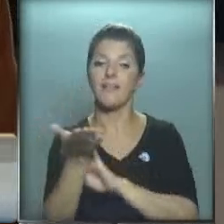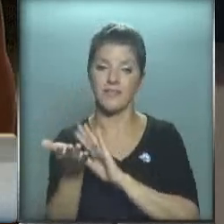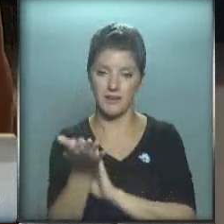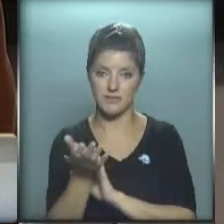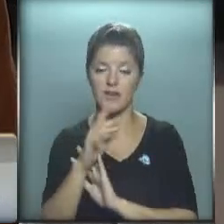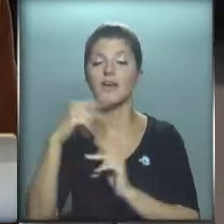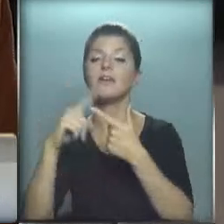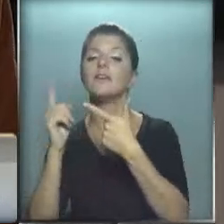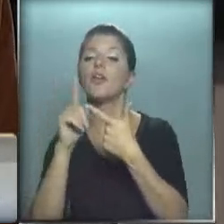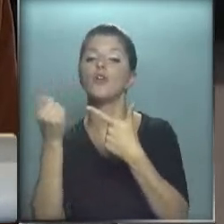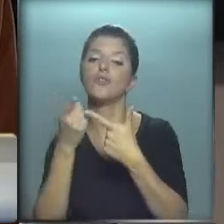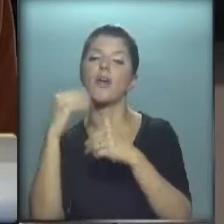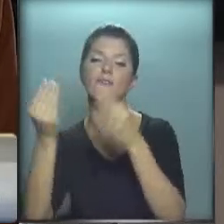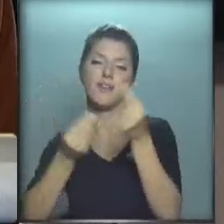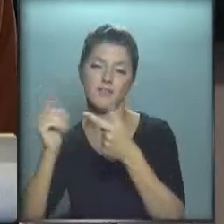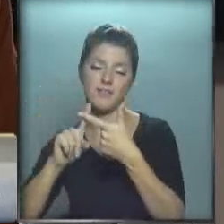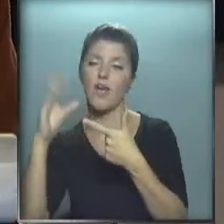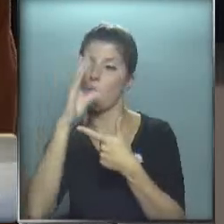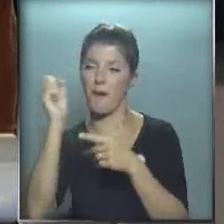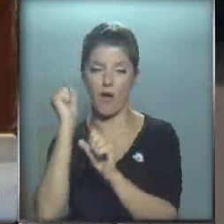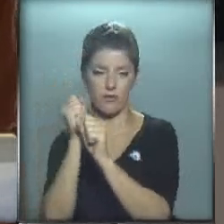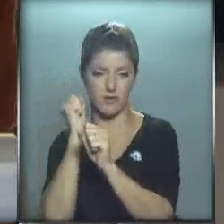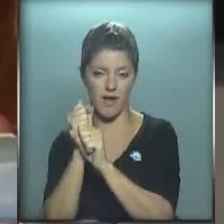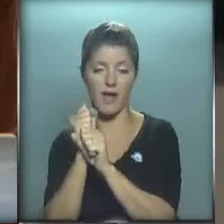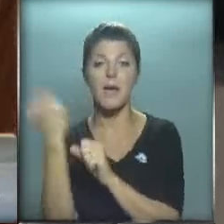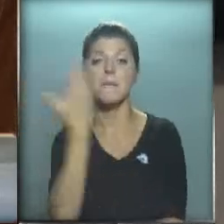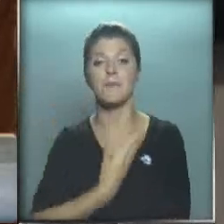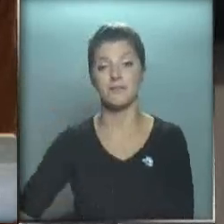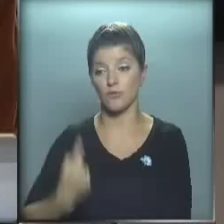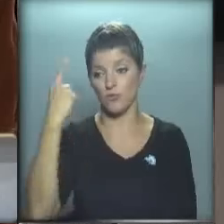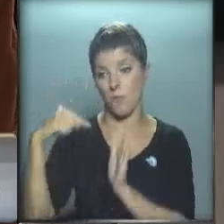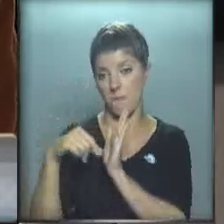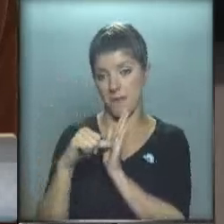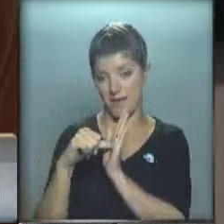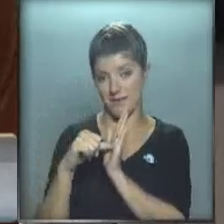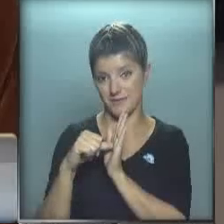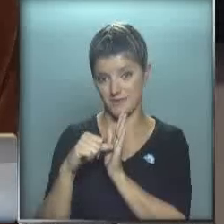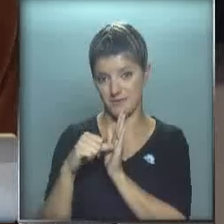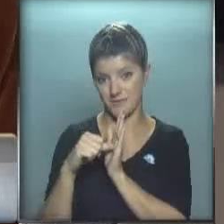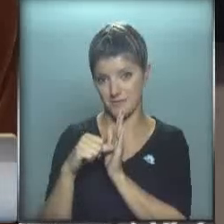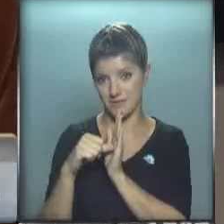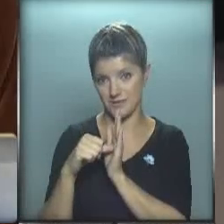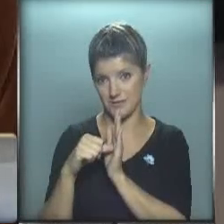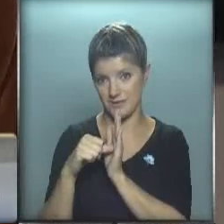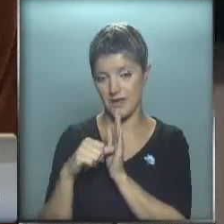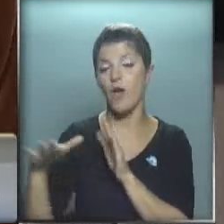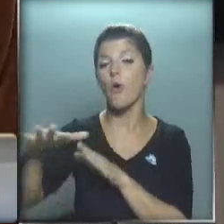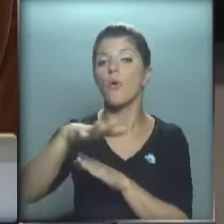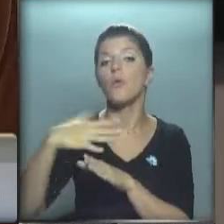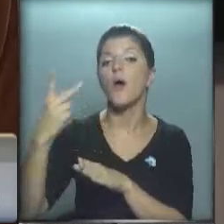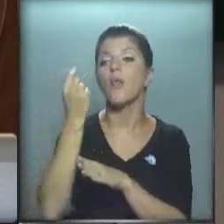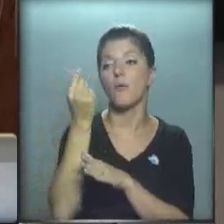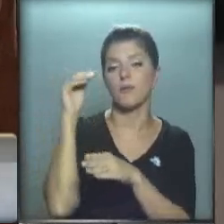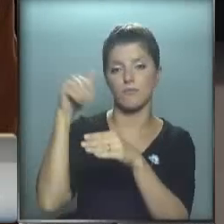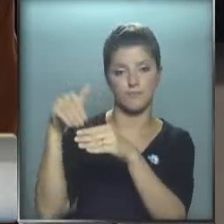personaje del mundo financiero un banquero y presidente de un país que es uno actualmente todavía uno de los grandes paraísos Fiscales de la Unión